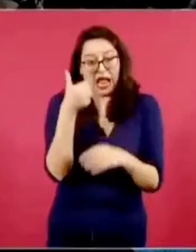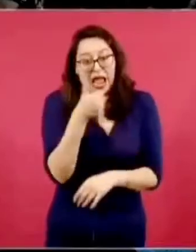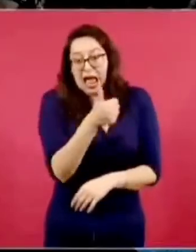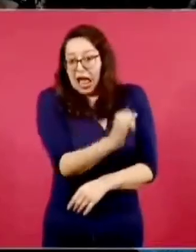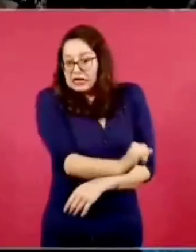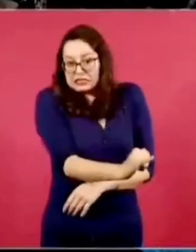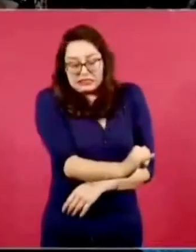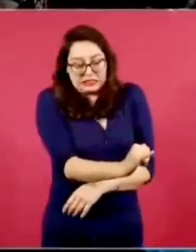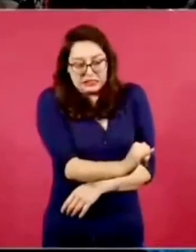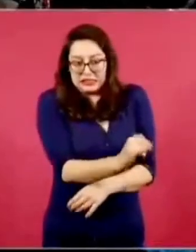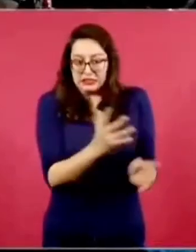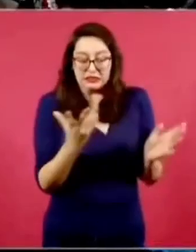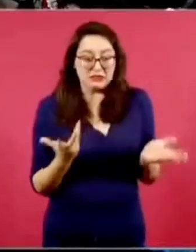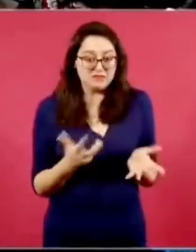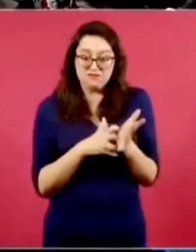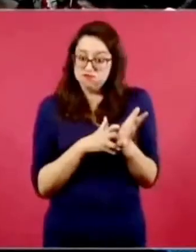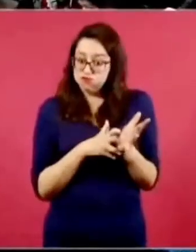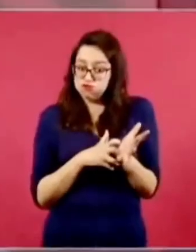Siempre han habido